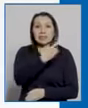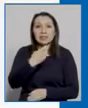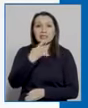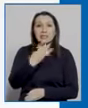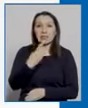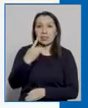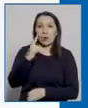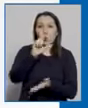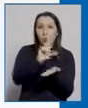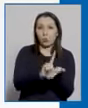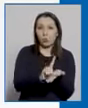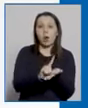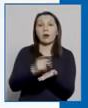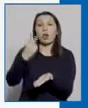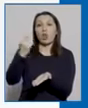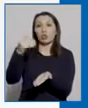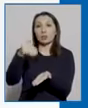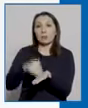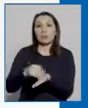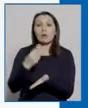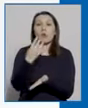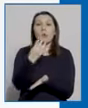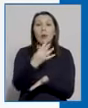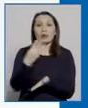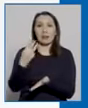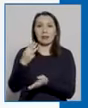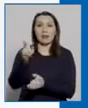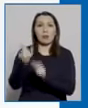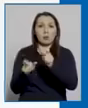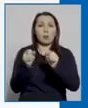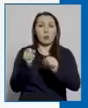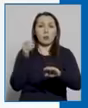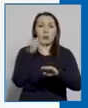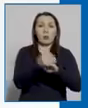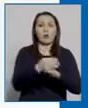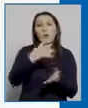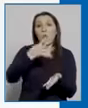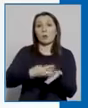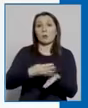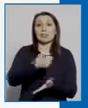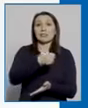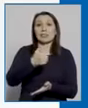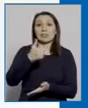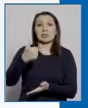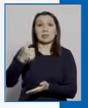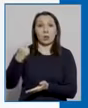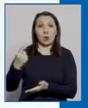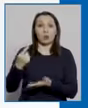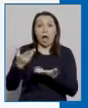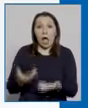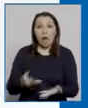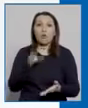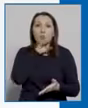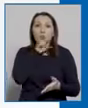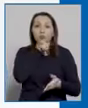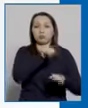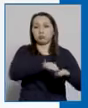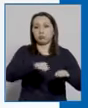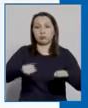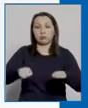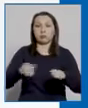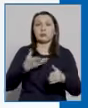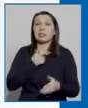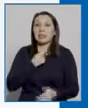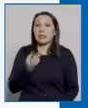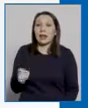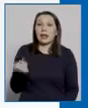recintos con 12.043 cupos, de los cuales 4.661 se encuentran ocupados. Quiero